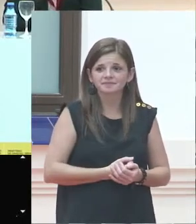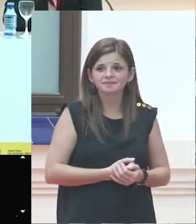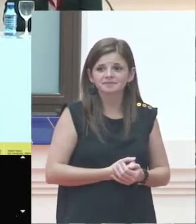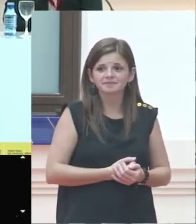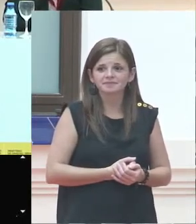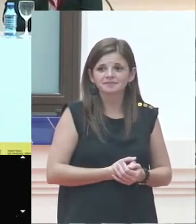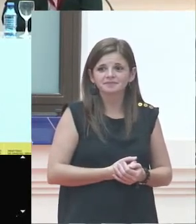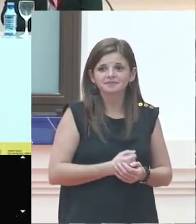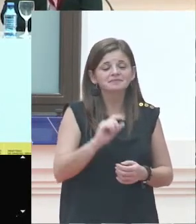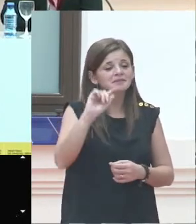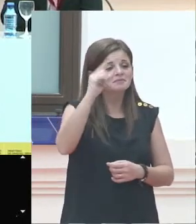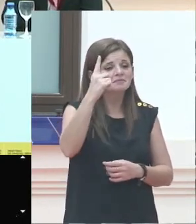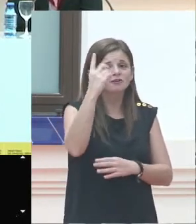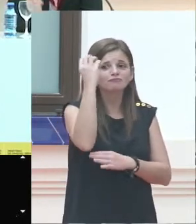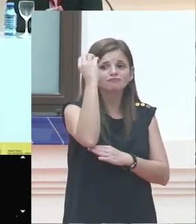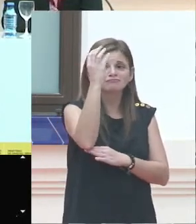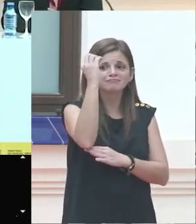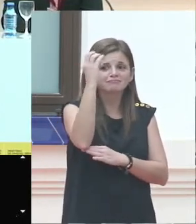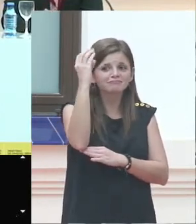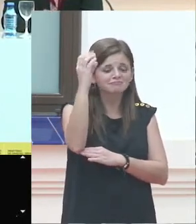Al fondo tienes otra pregunta.